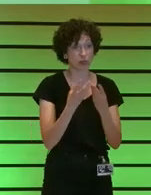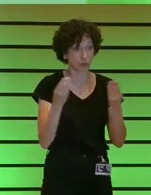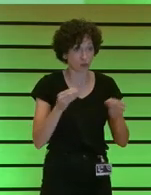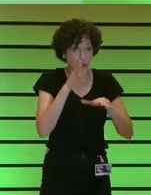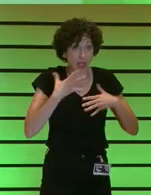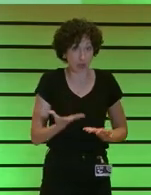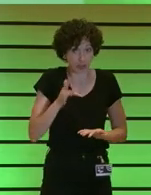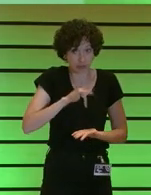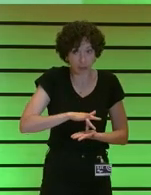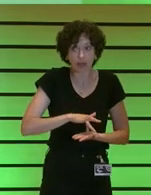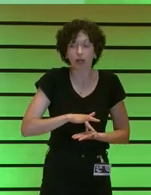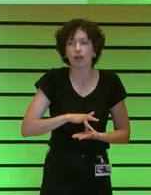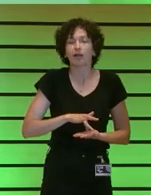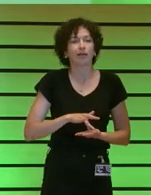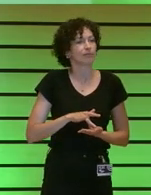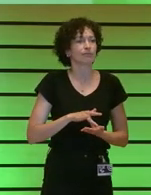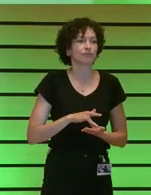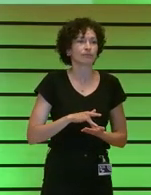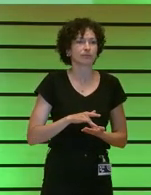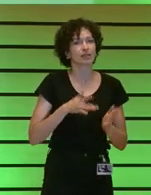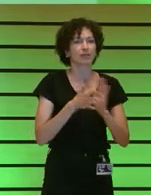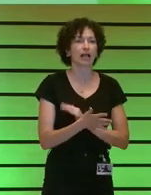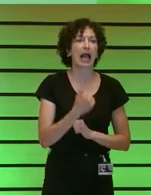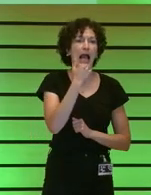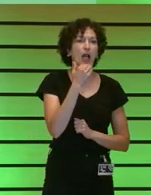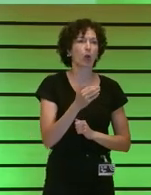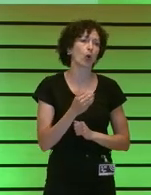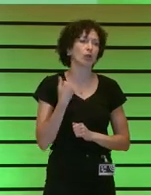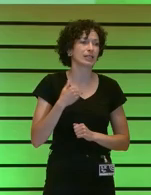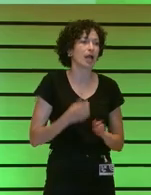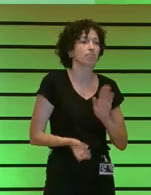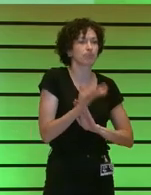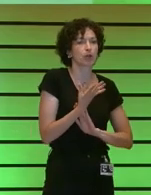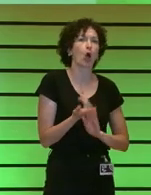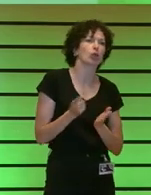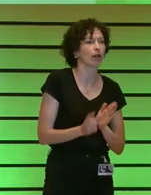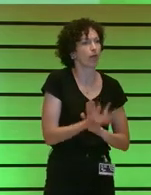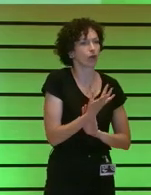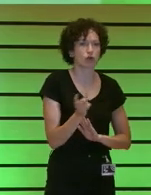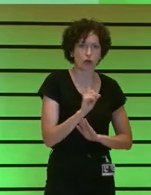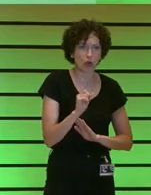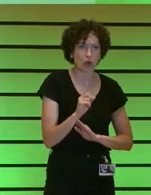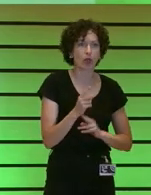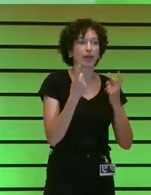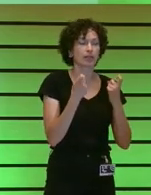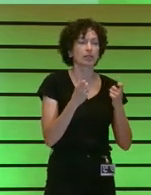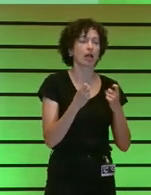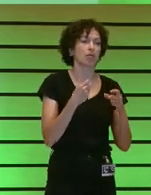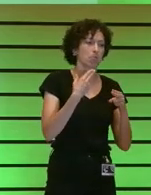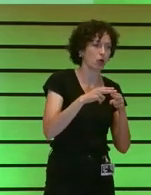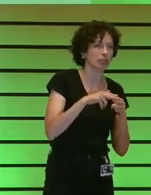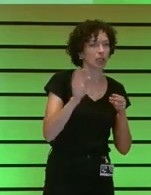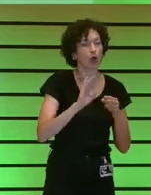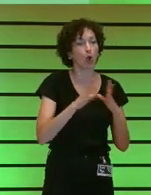no son no consisten en reinventar la rueda consiste en poner en marcha políticas acuerdos que hagan